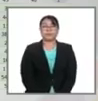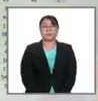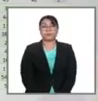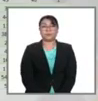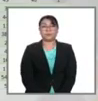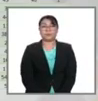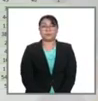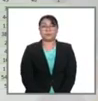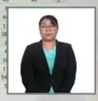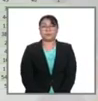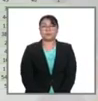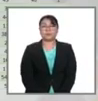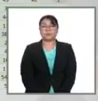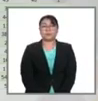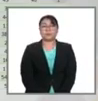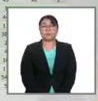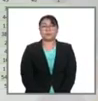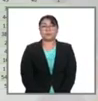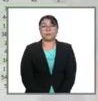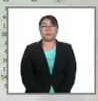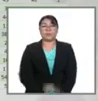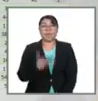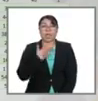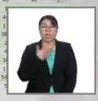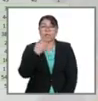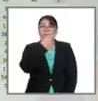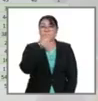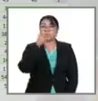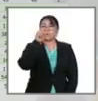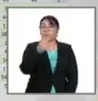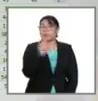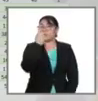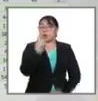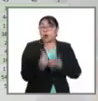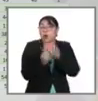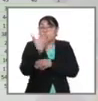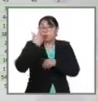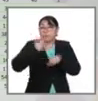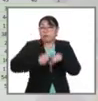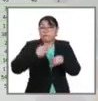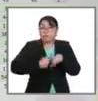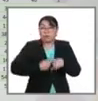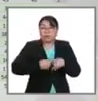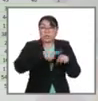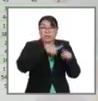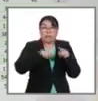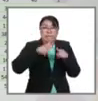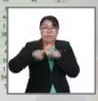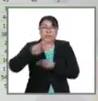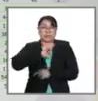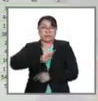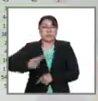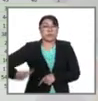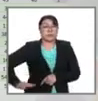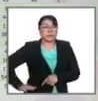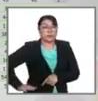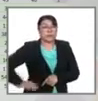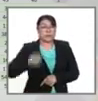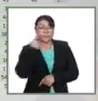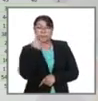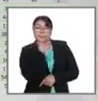actualmente tenemos 221 casos nuevos que se distribuyen en los siguientes en las siguientes localidades